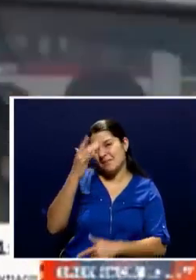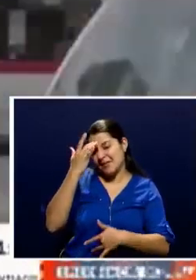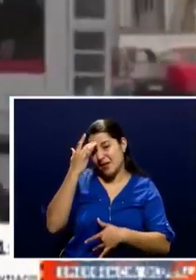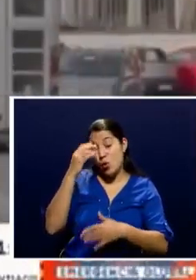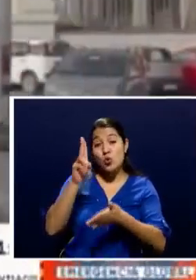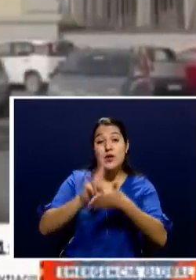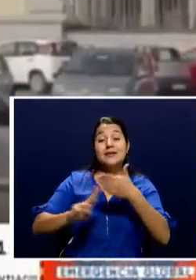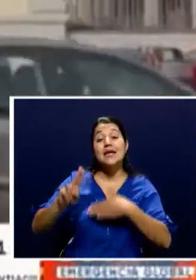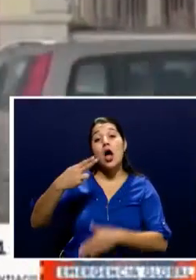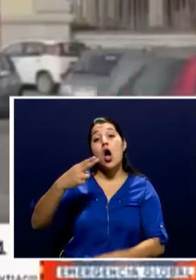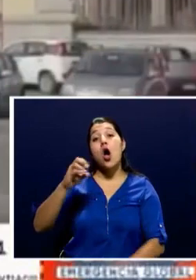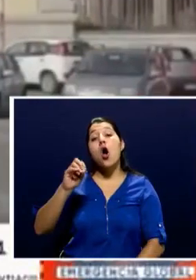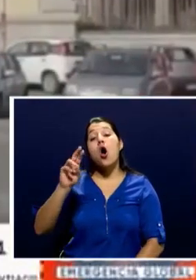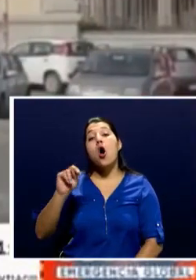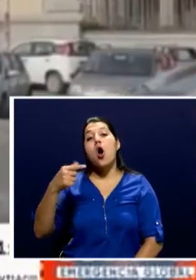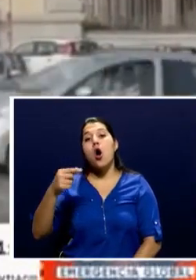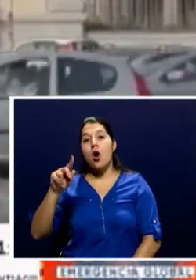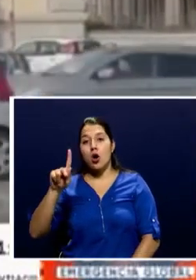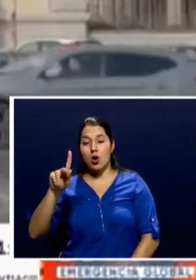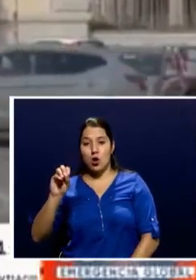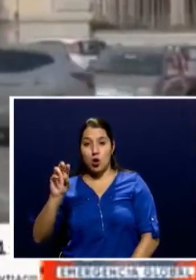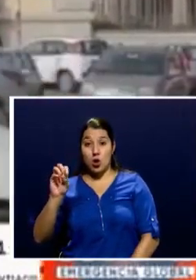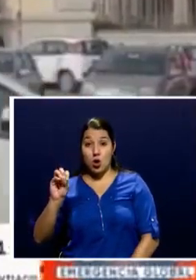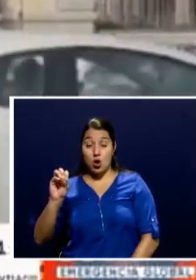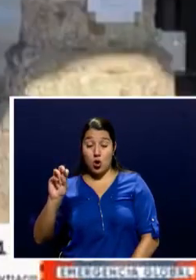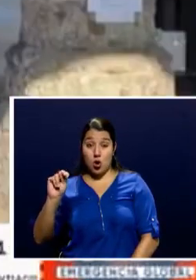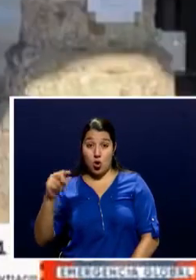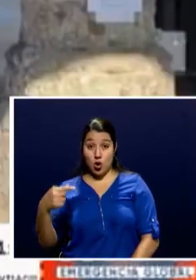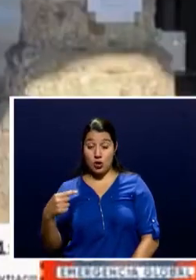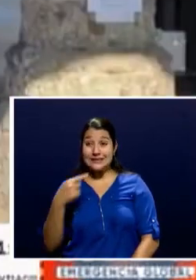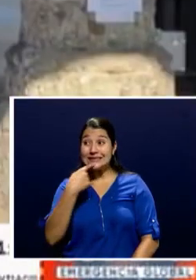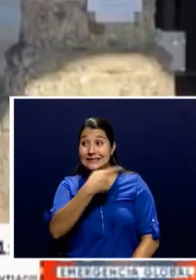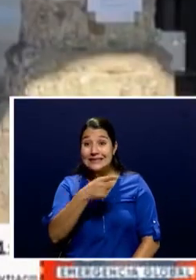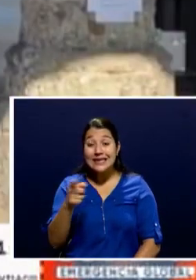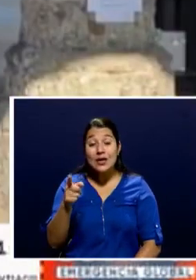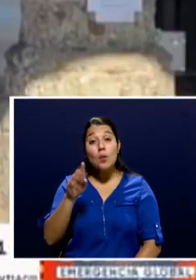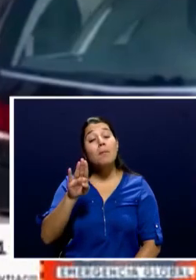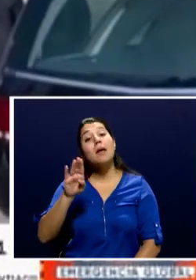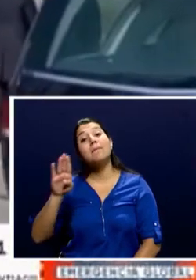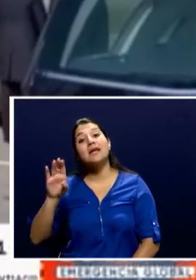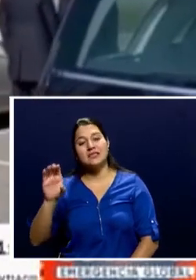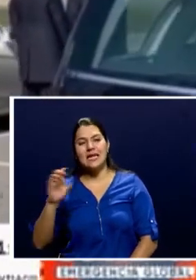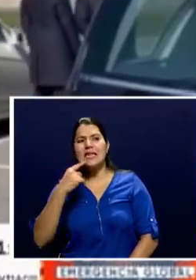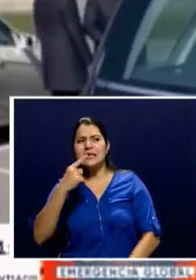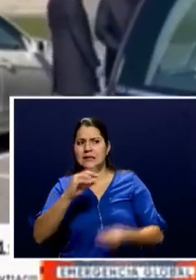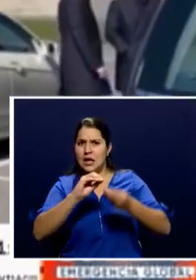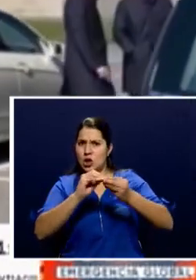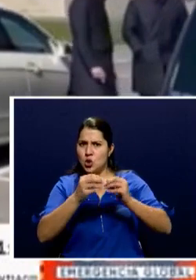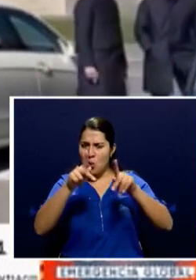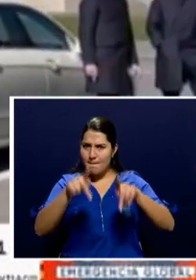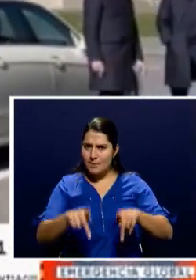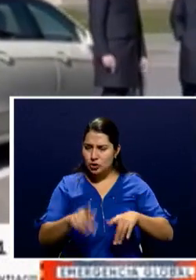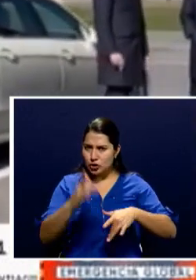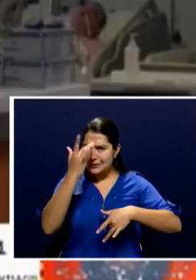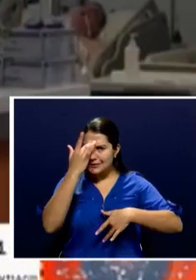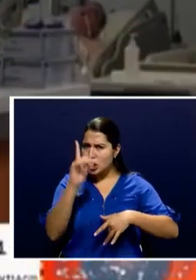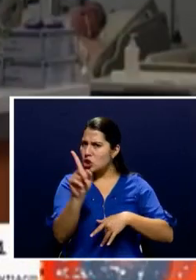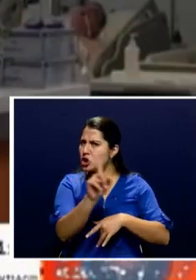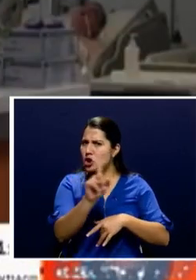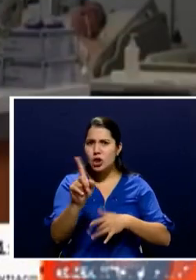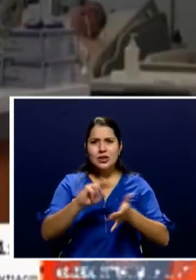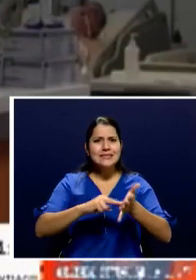Kong, Benjamin Crowley, quien aseguró a la BBC que el número de casos no necesariamente nos dice qué país